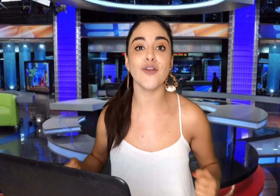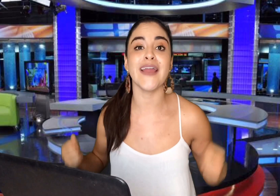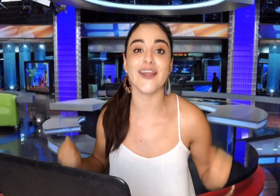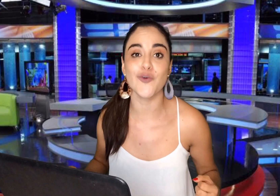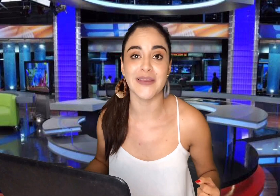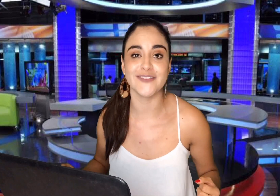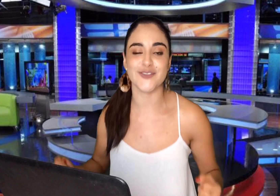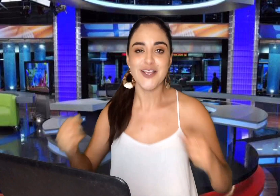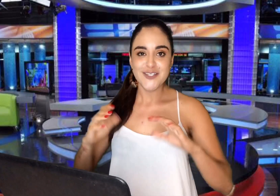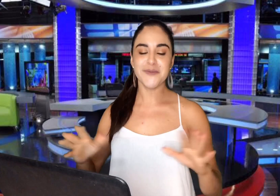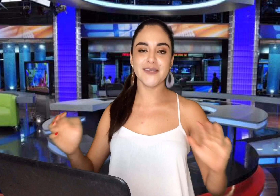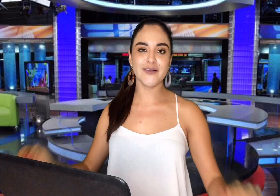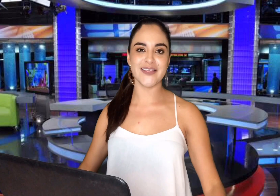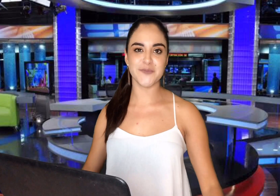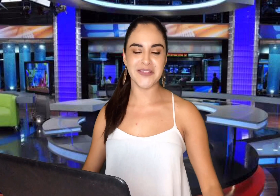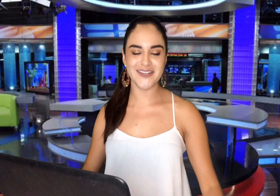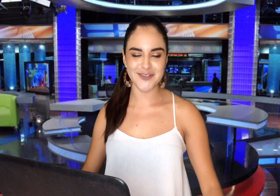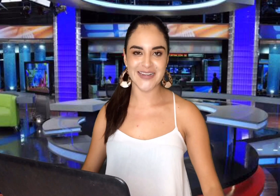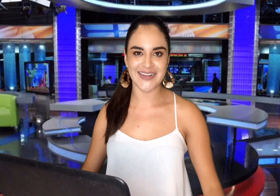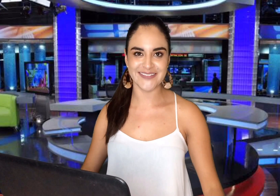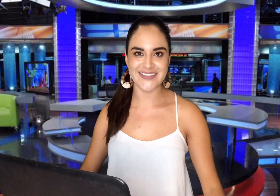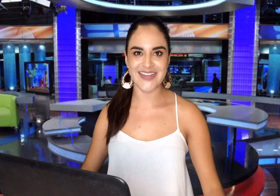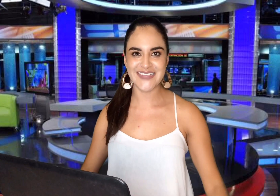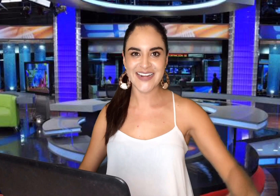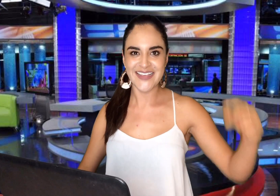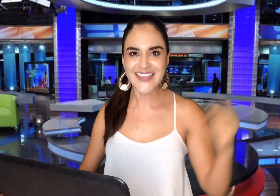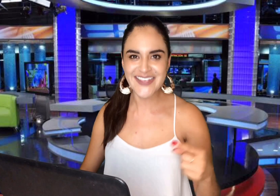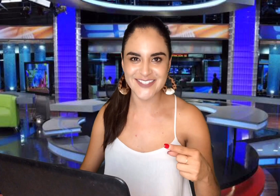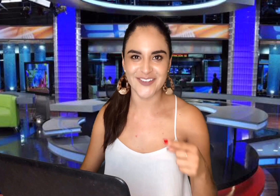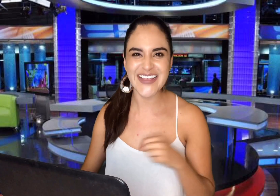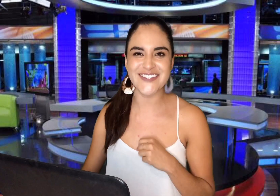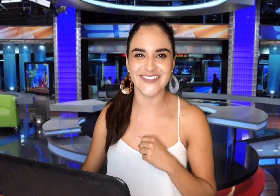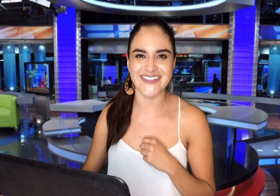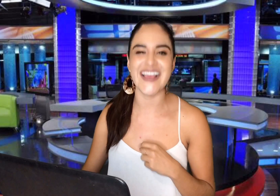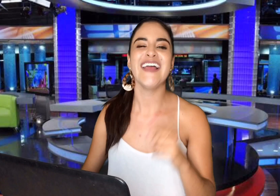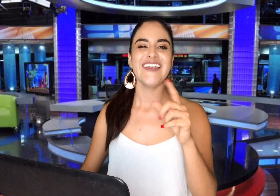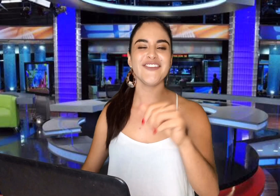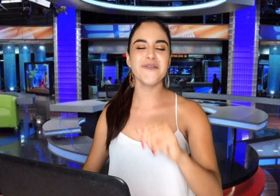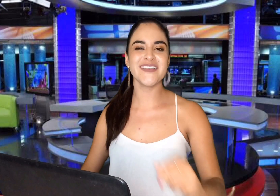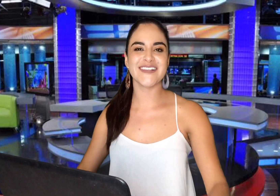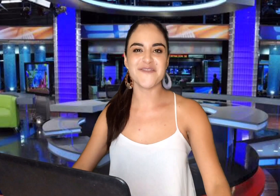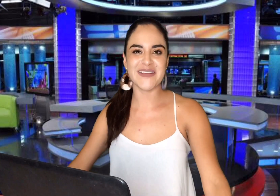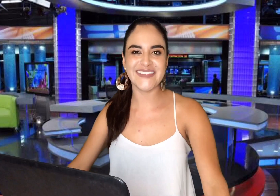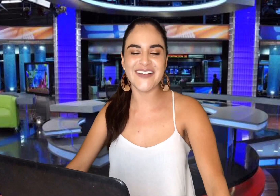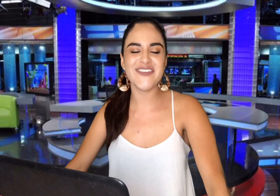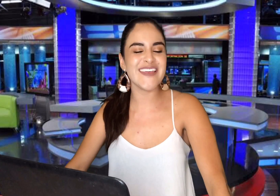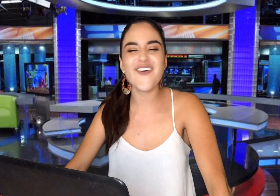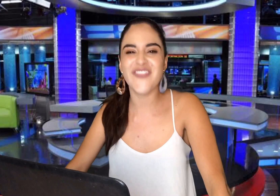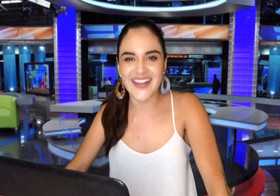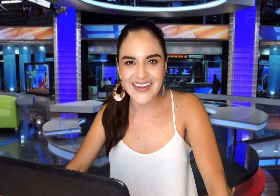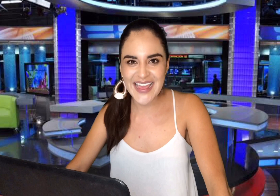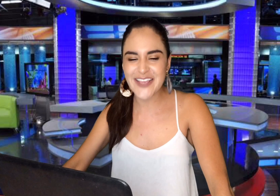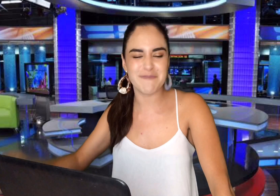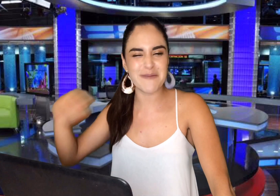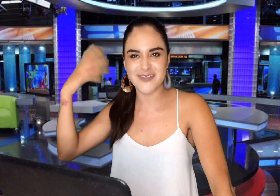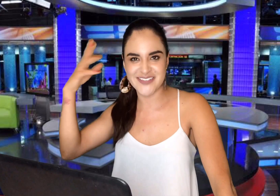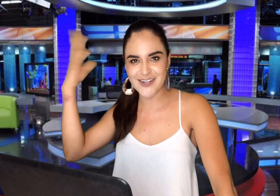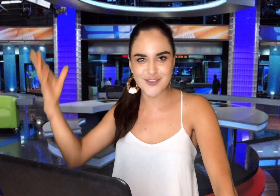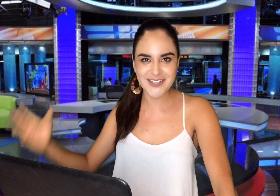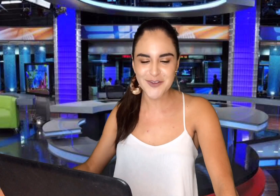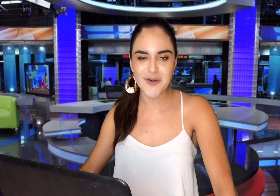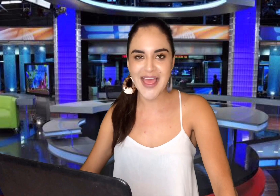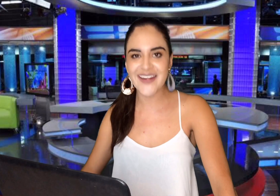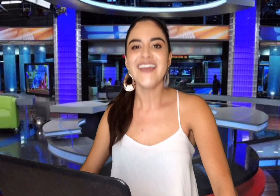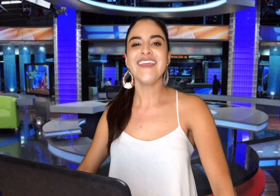pero con argumentos yo me tengo que despedir soy alejandra salazar y esto es noticia no te olvides de compartir el vídeo dale like y vamos a